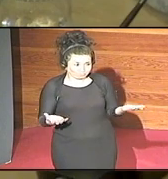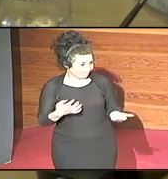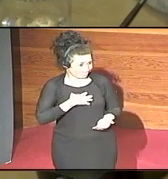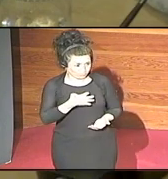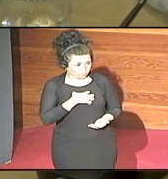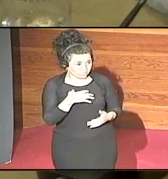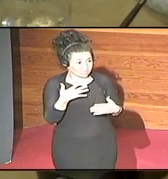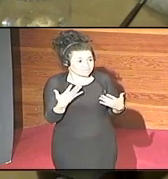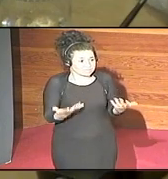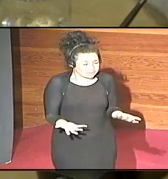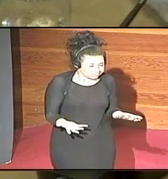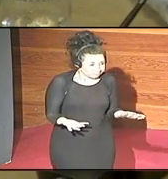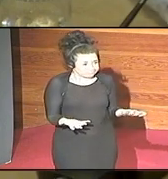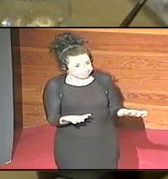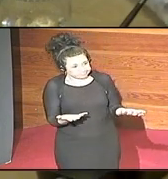consiguiente,